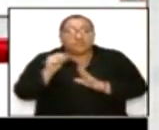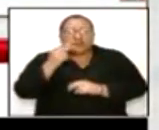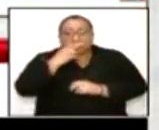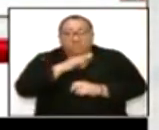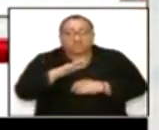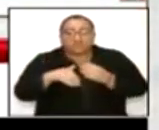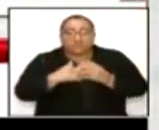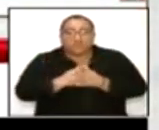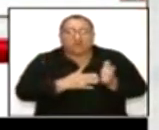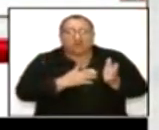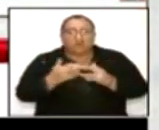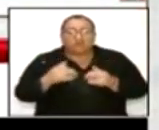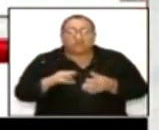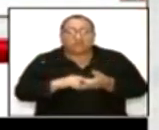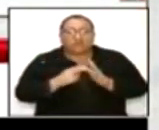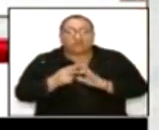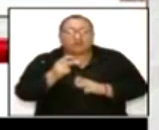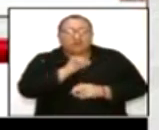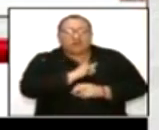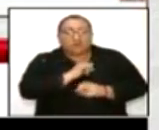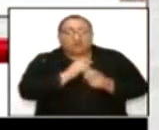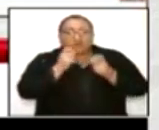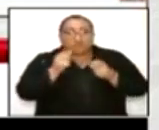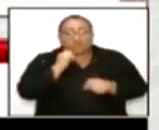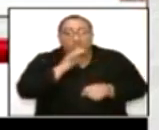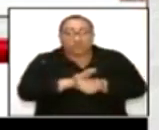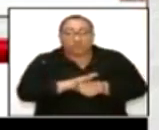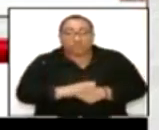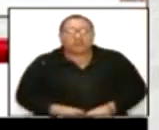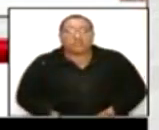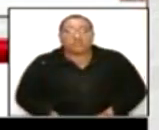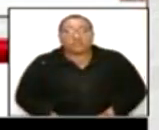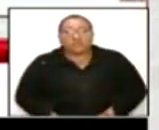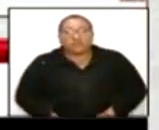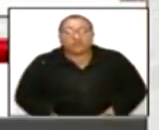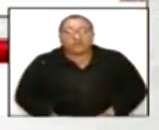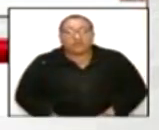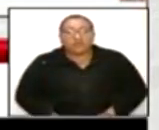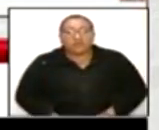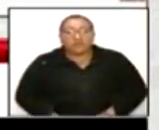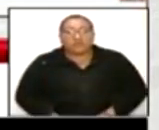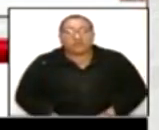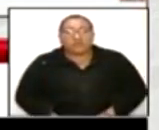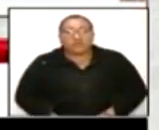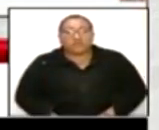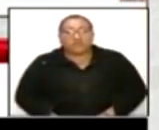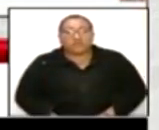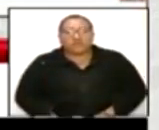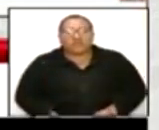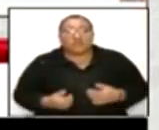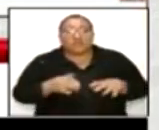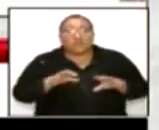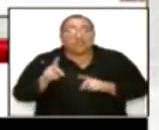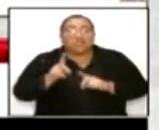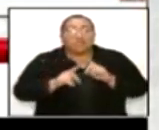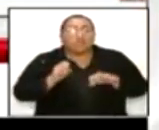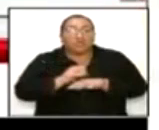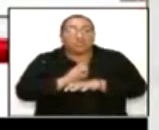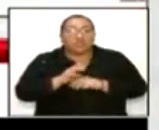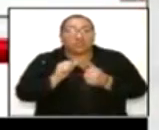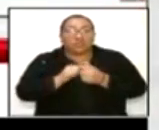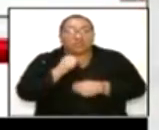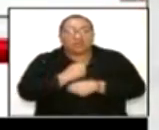su parte, siendo el órgano que vela por el cumplimiento de esta convención, ha realizado recomendaciones respecto